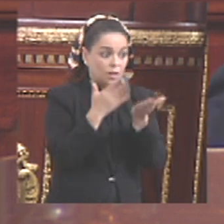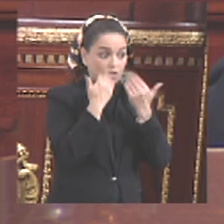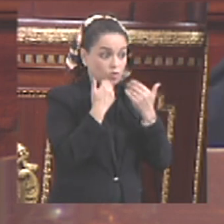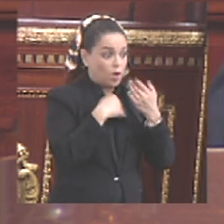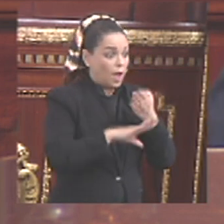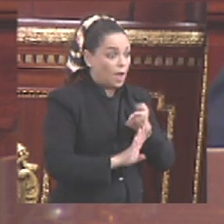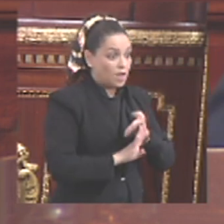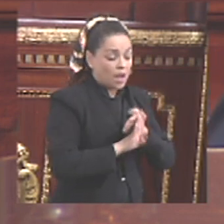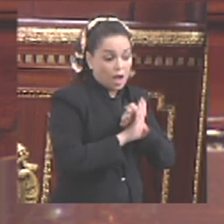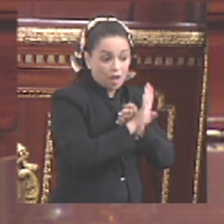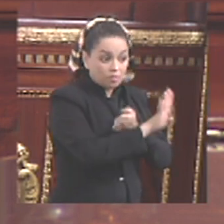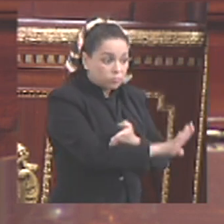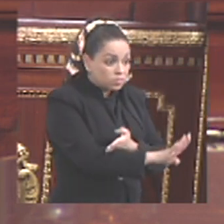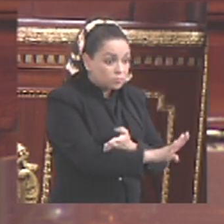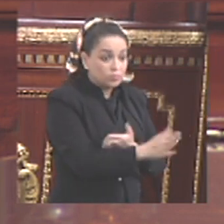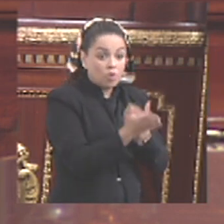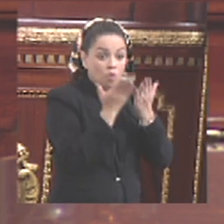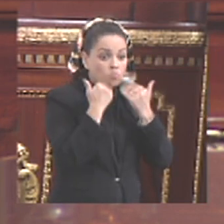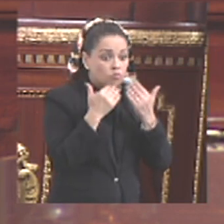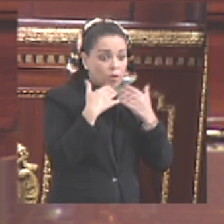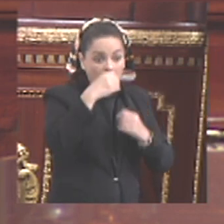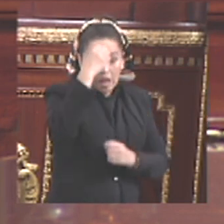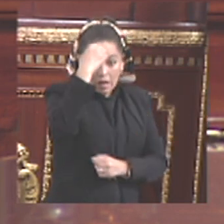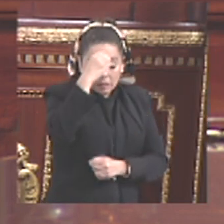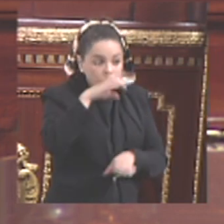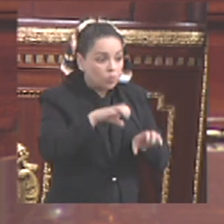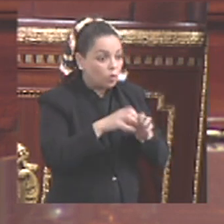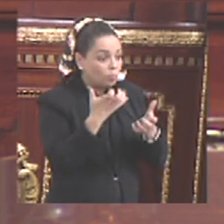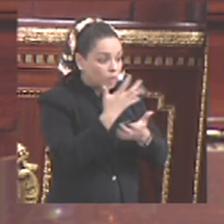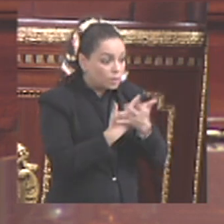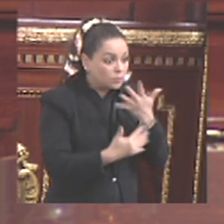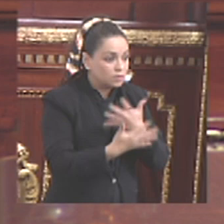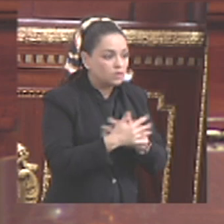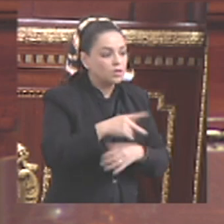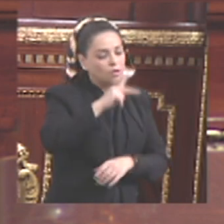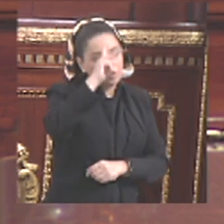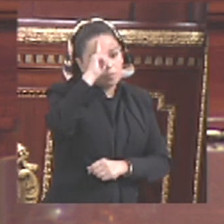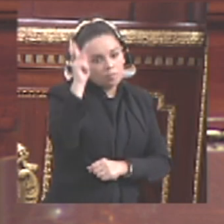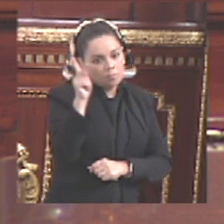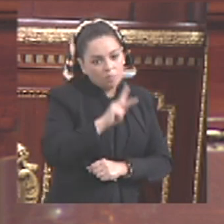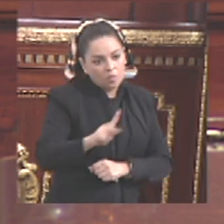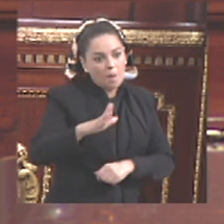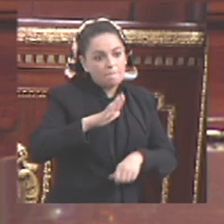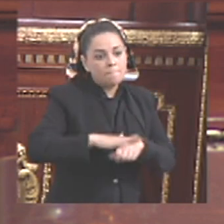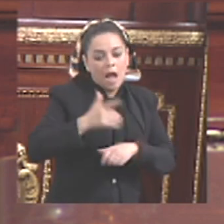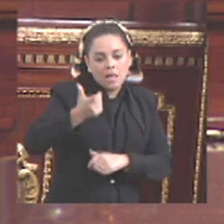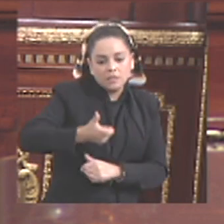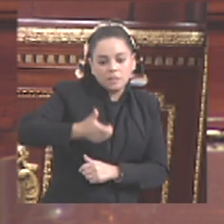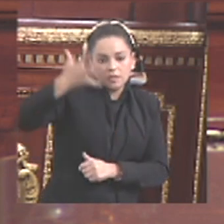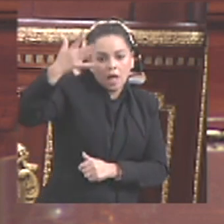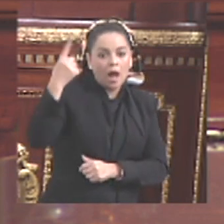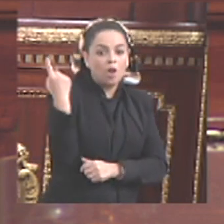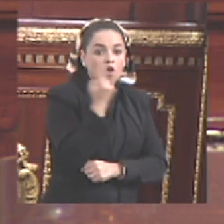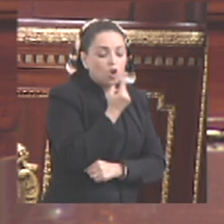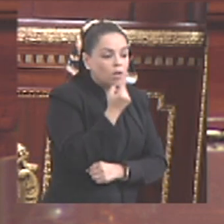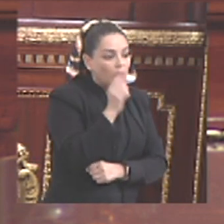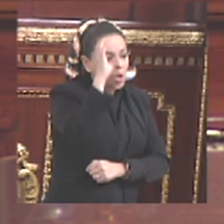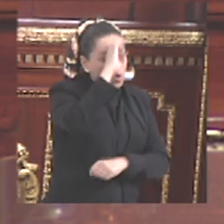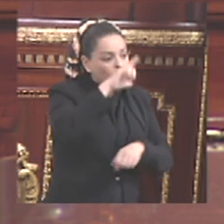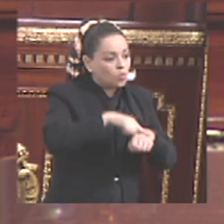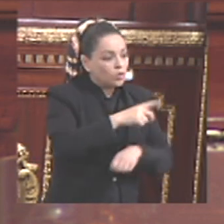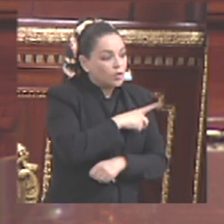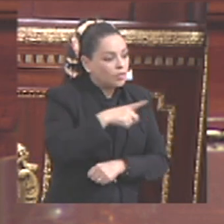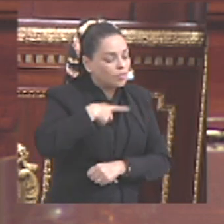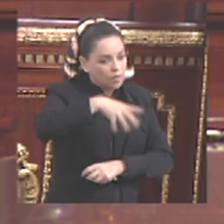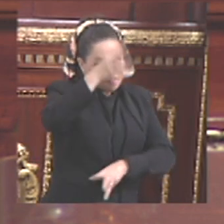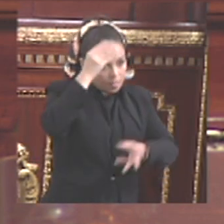la atención, la falta de acción, que la cultura de la resiliencia y de la prevención a la que debemos de estar